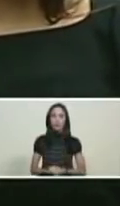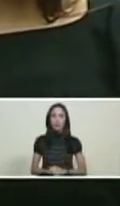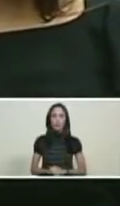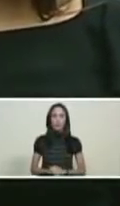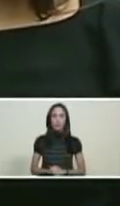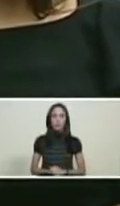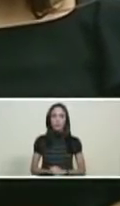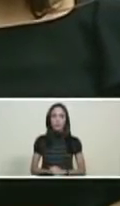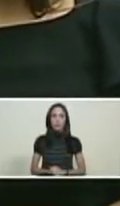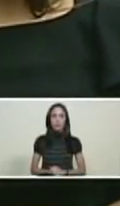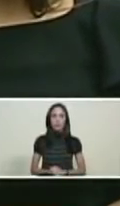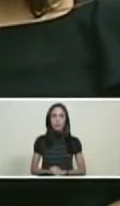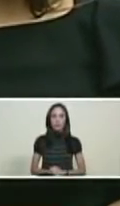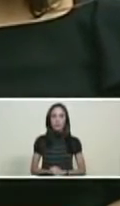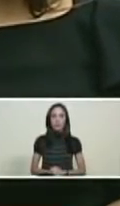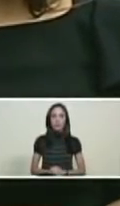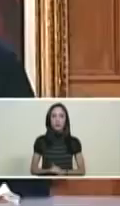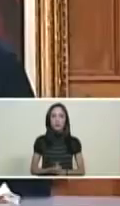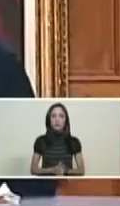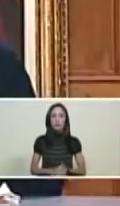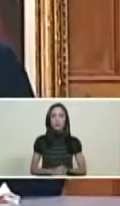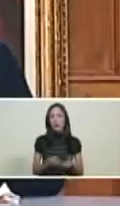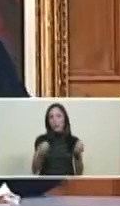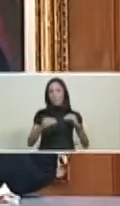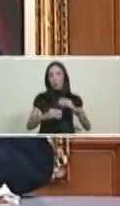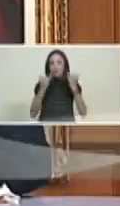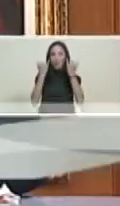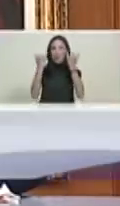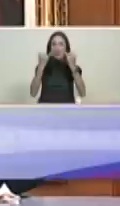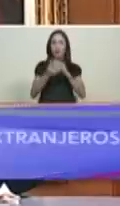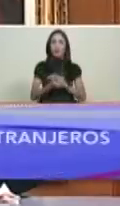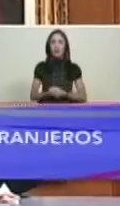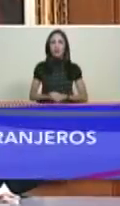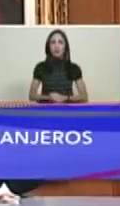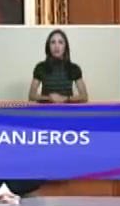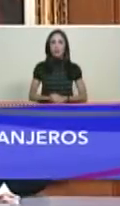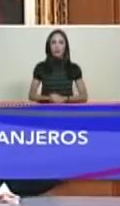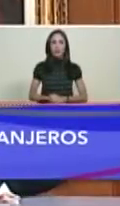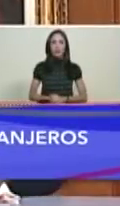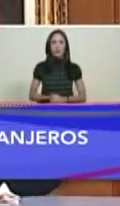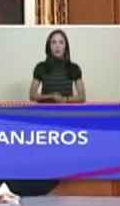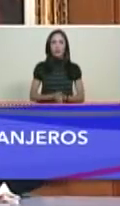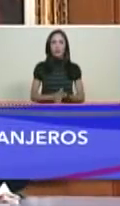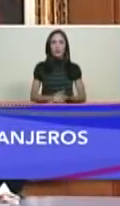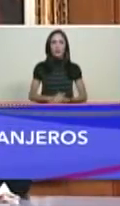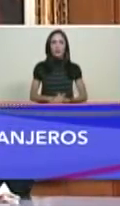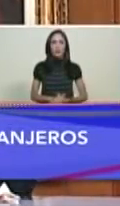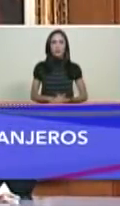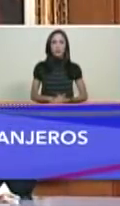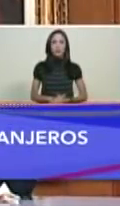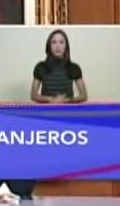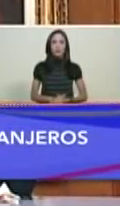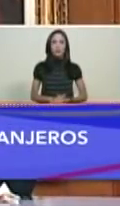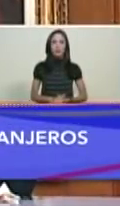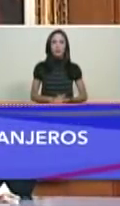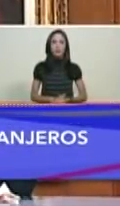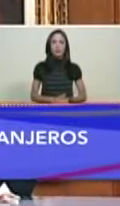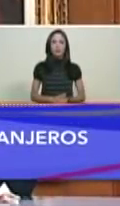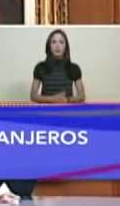también sumar a este llamado